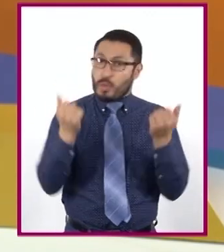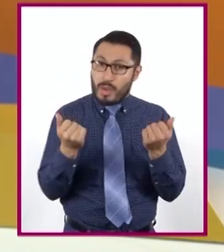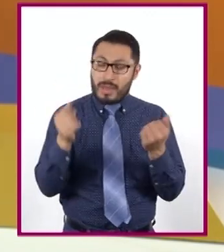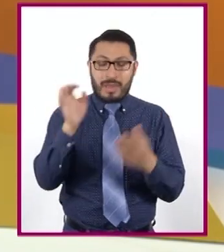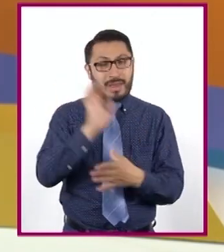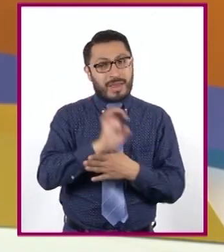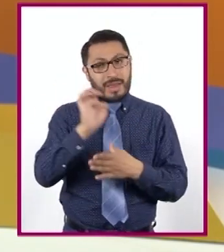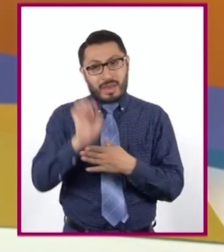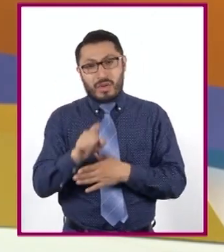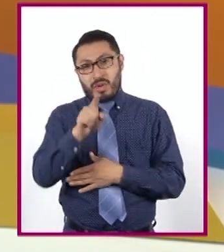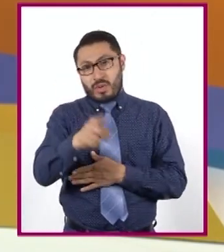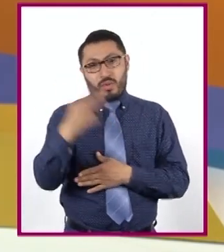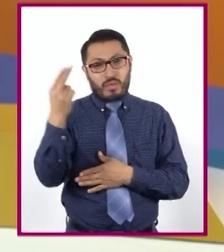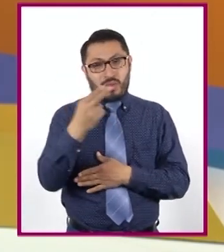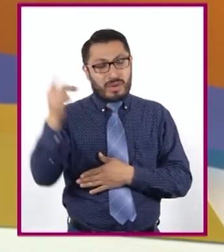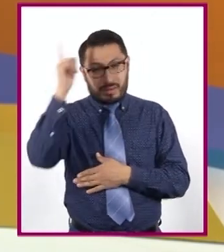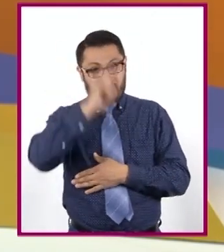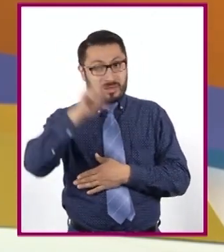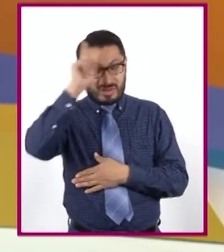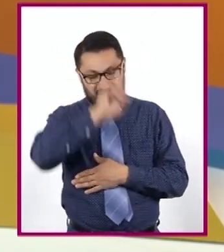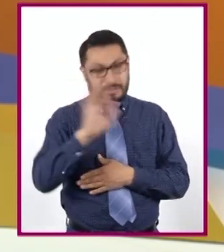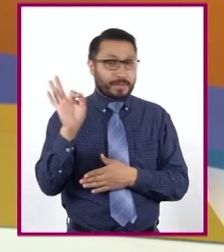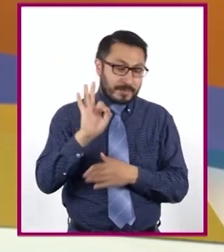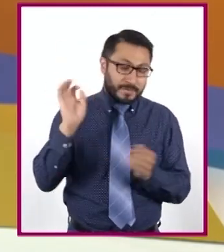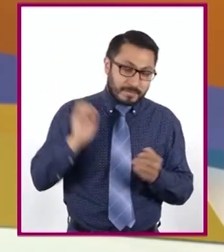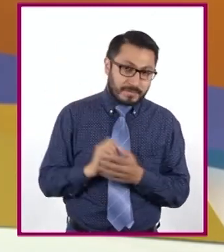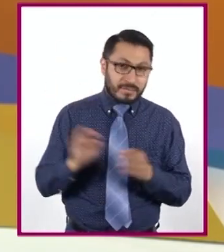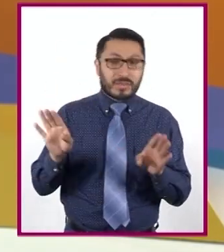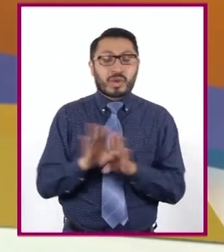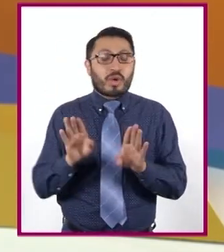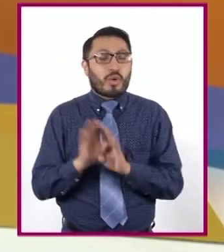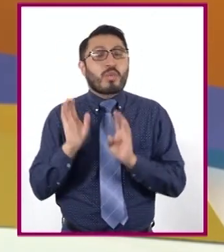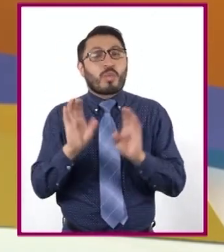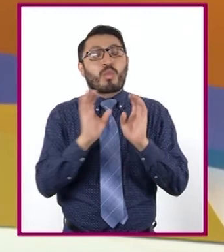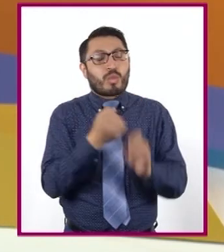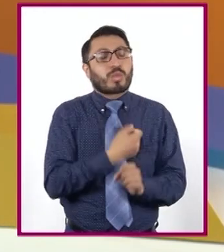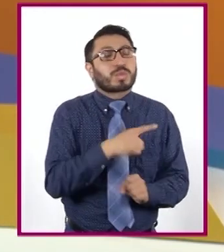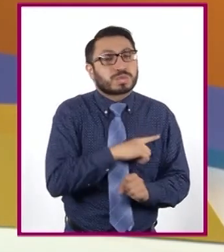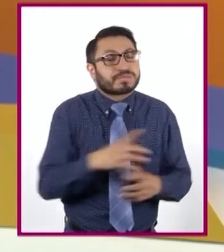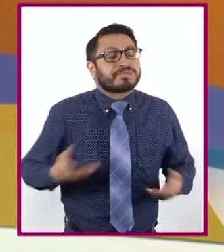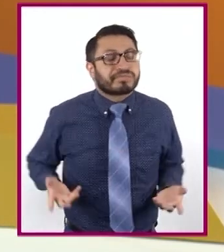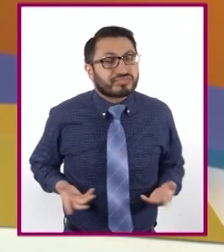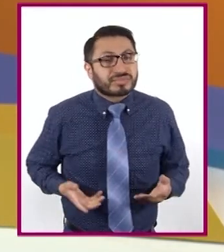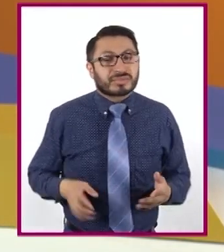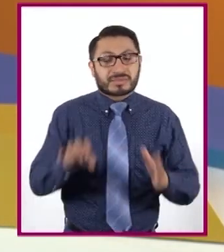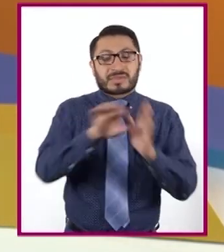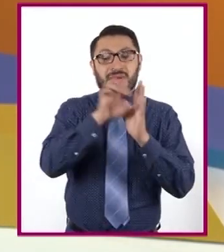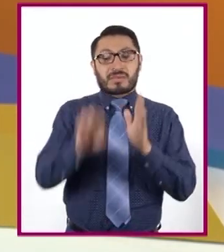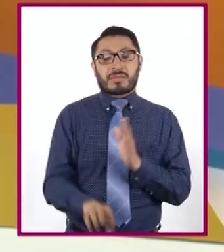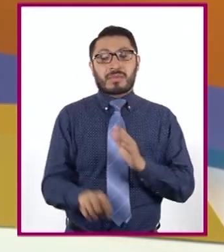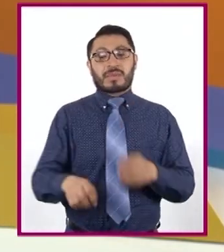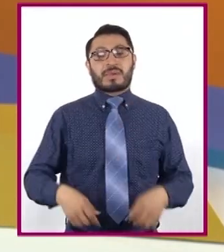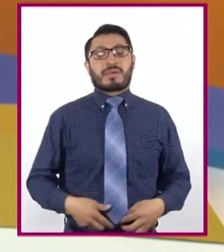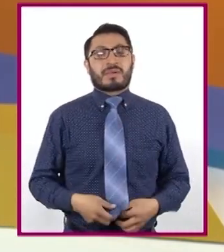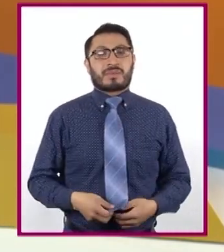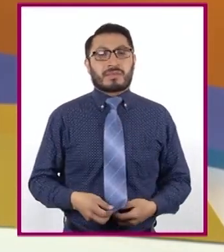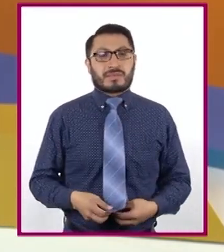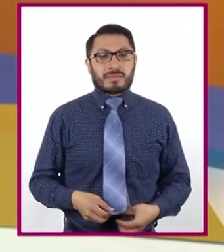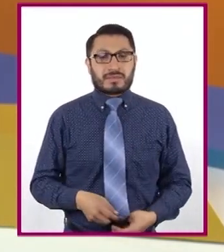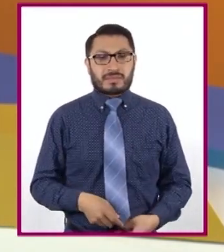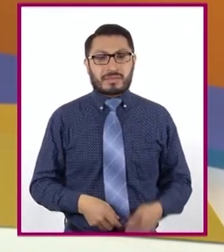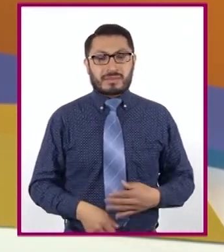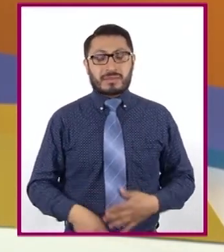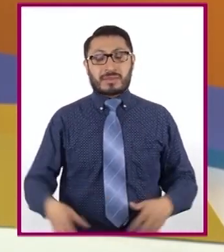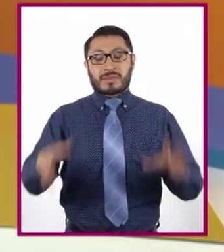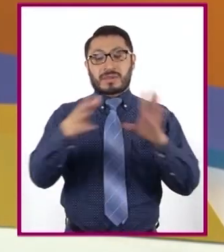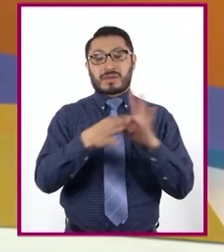oriente. ¿Cómo hacerlo cuidando su salud? En ese caso, una condición sería que les puedan orientar